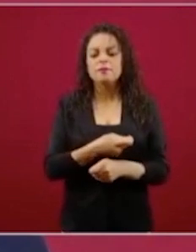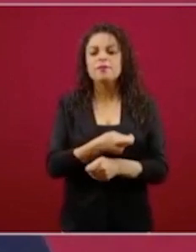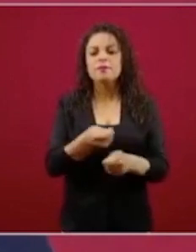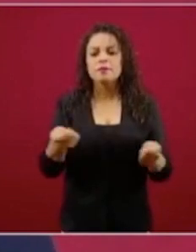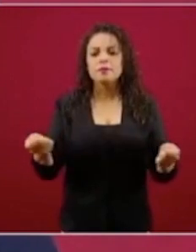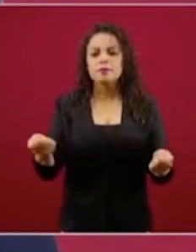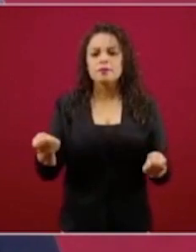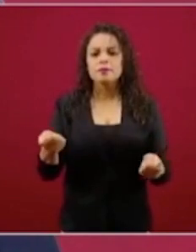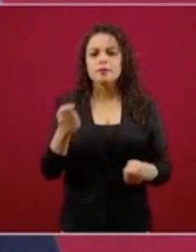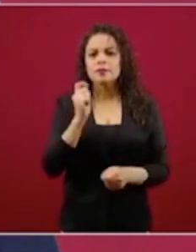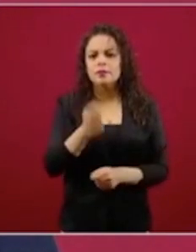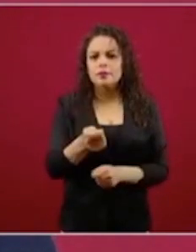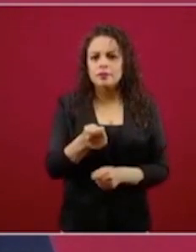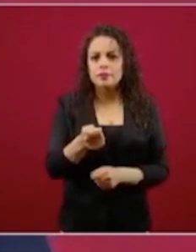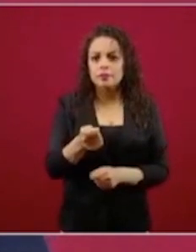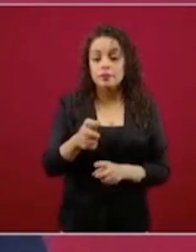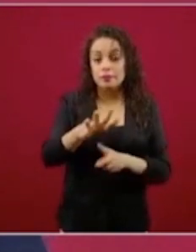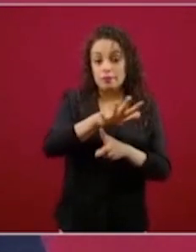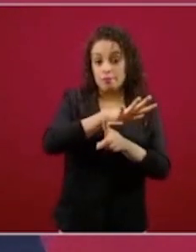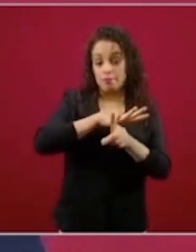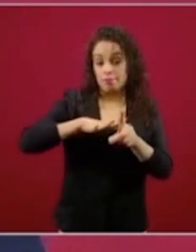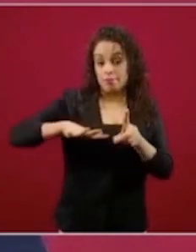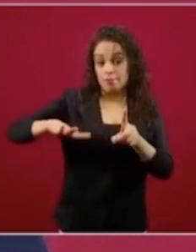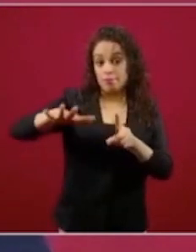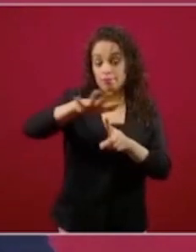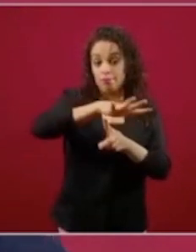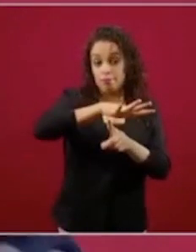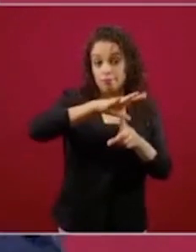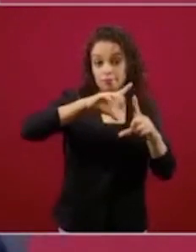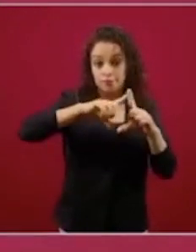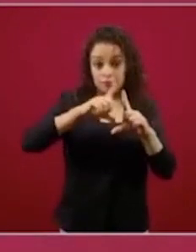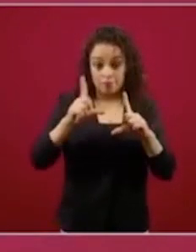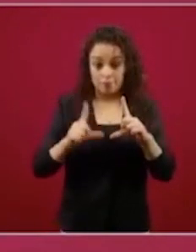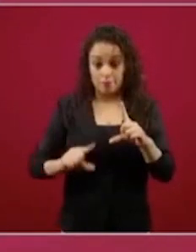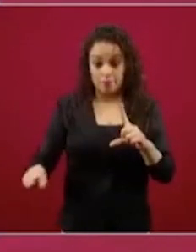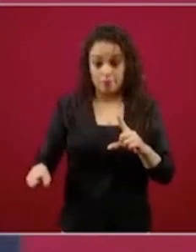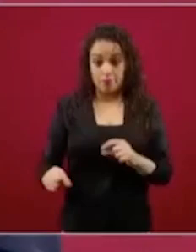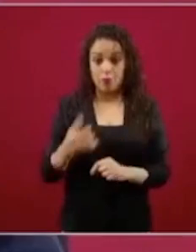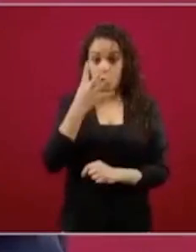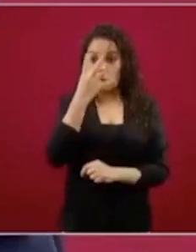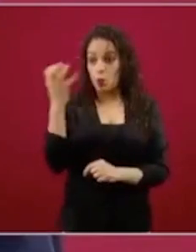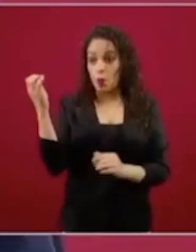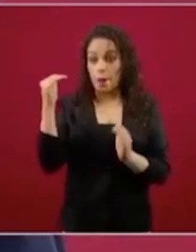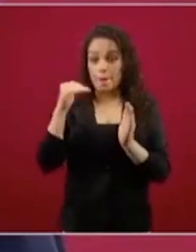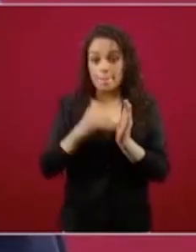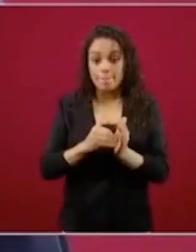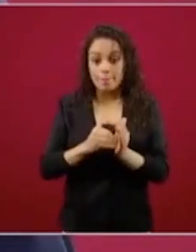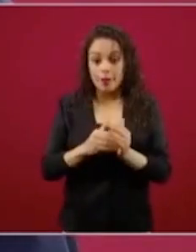al pueblo, los 400 mil cachitos.